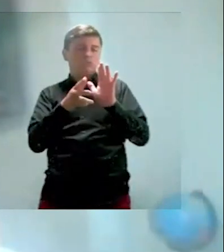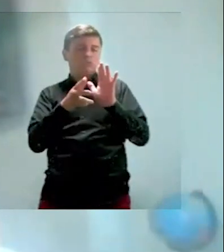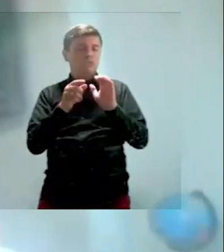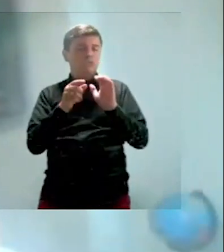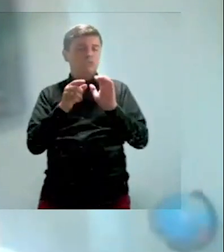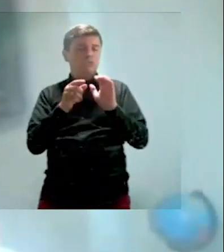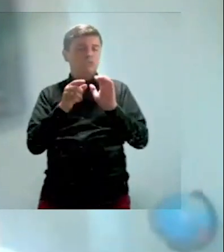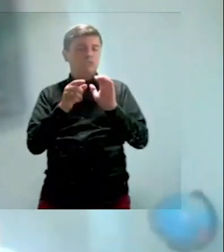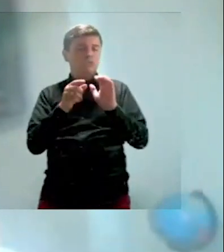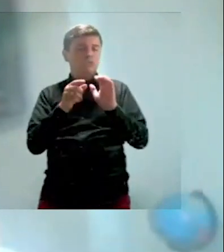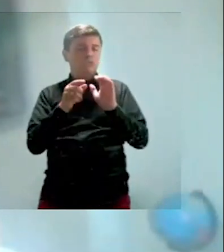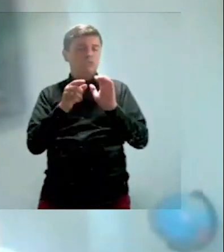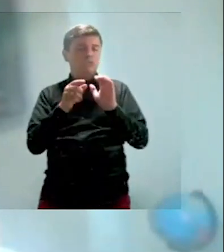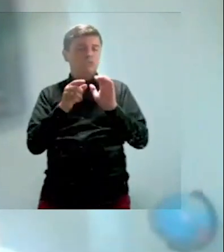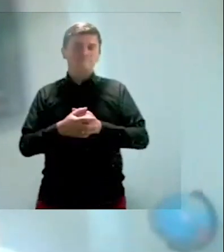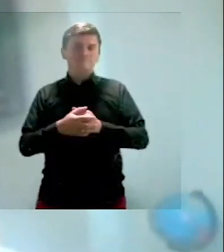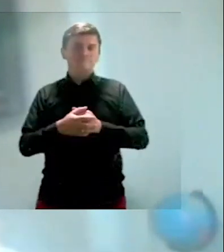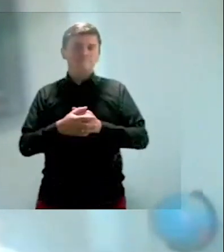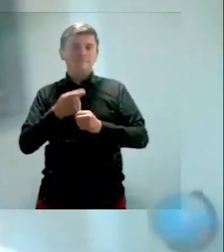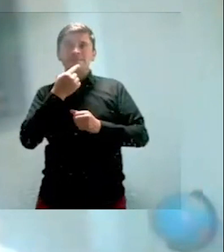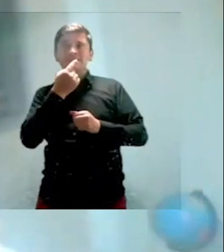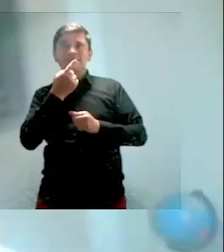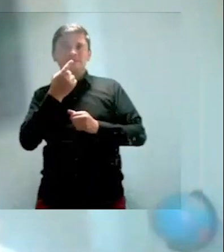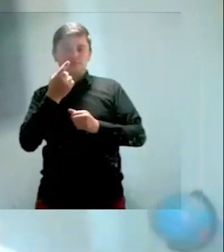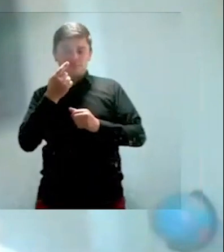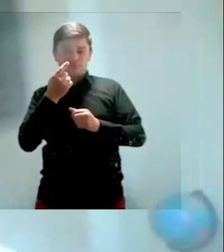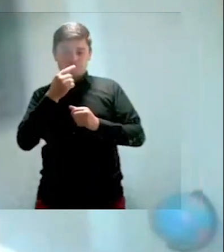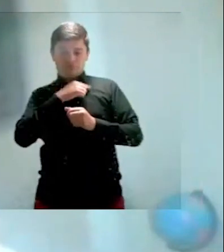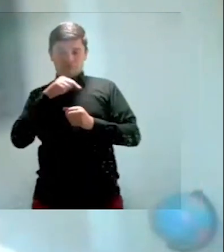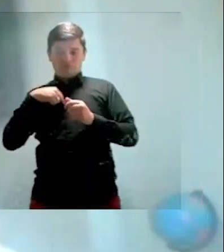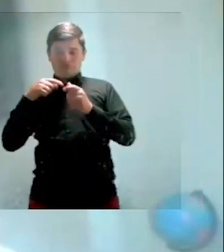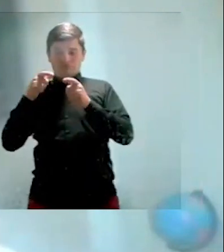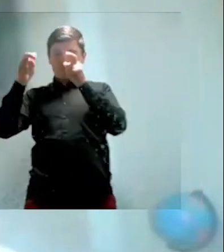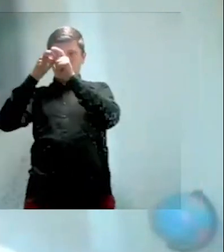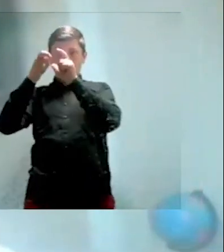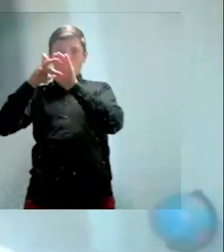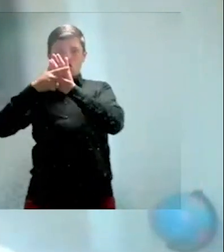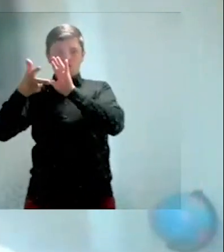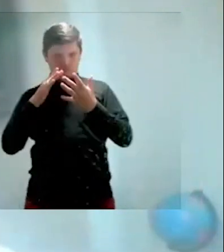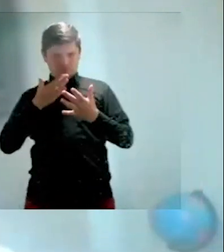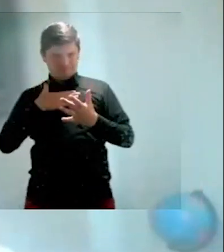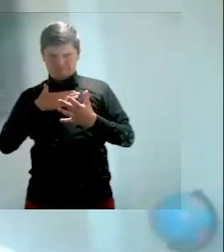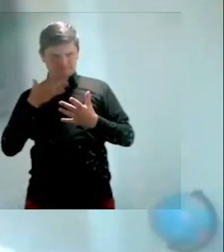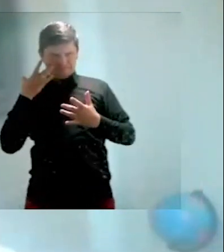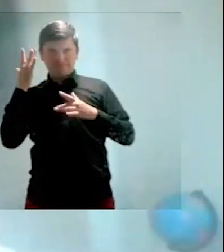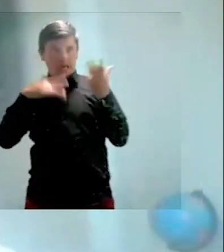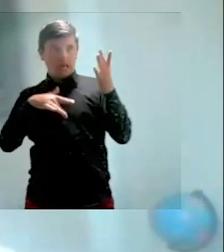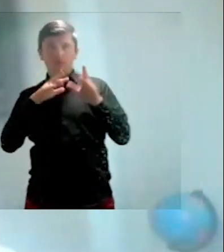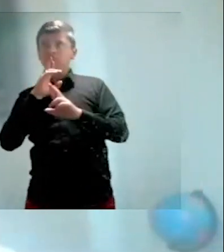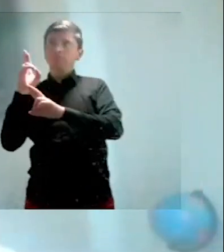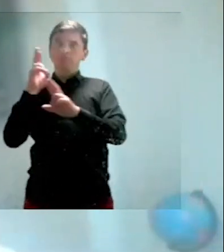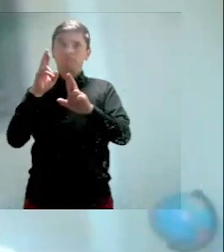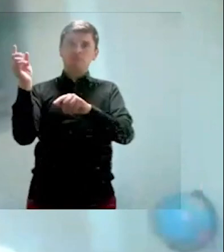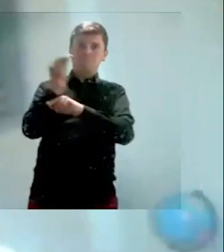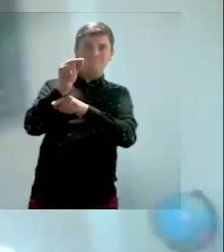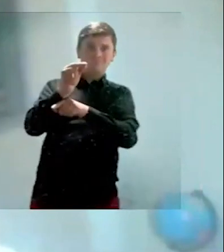con estos de los estados de cosas inconstitucionales que no tienen norma, que no tienen tiempos, que no tienen límites, que la Corte